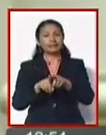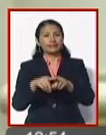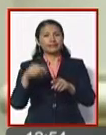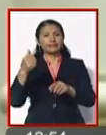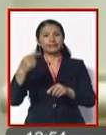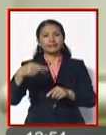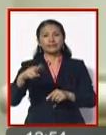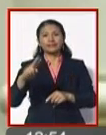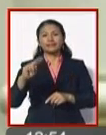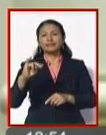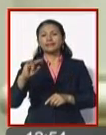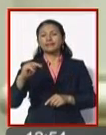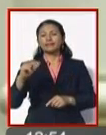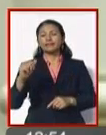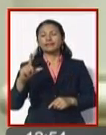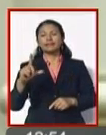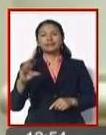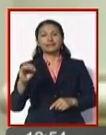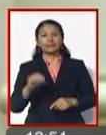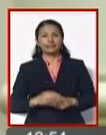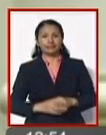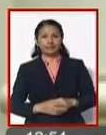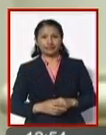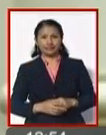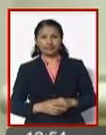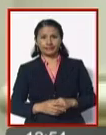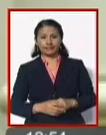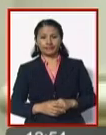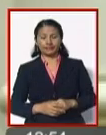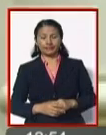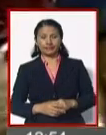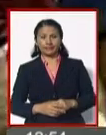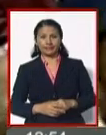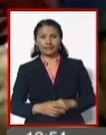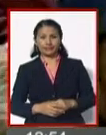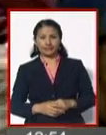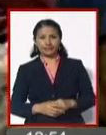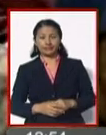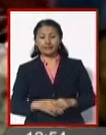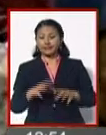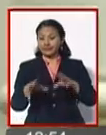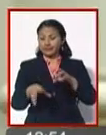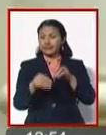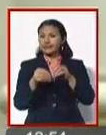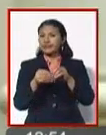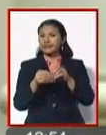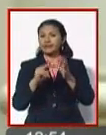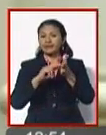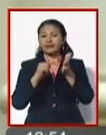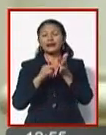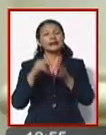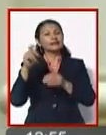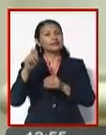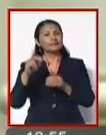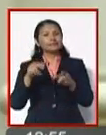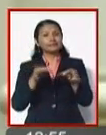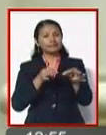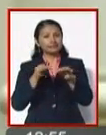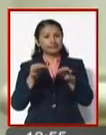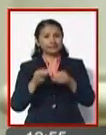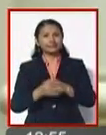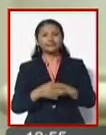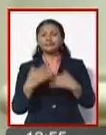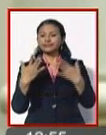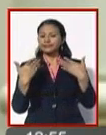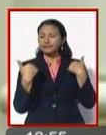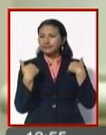el aguinaldo que se ha aprobado en la gestión 2014. Estos incrementos, debemos mencionarlo,